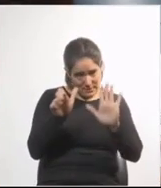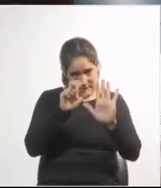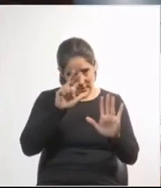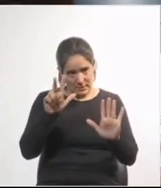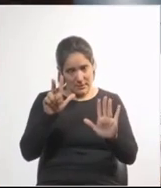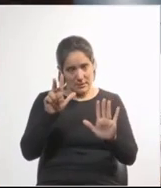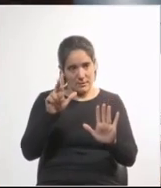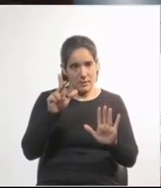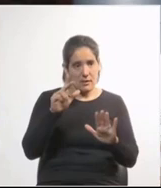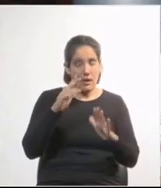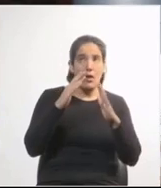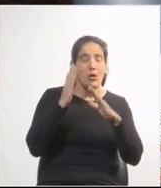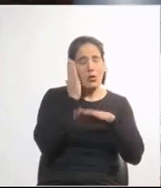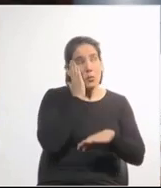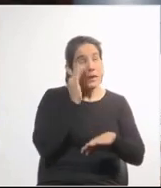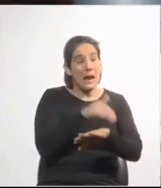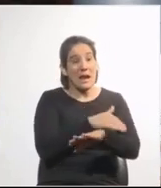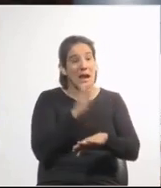1.363 a la intemperie,